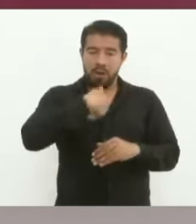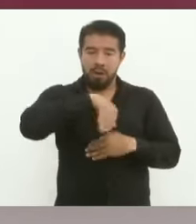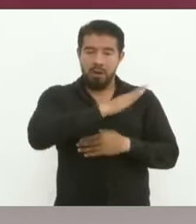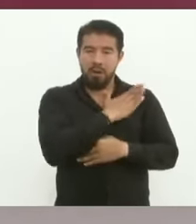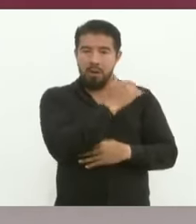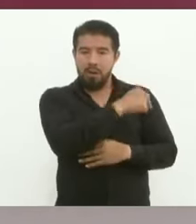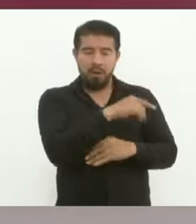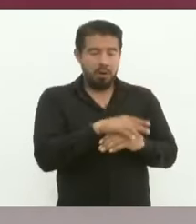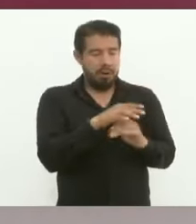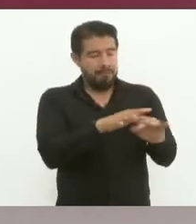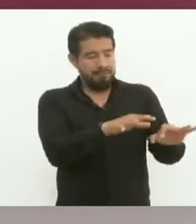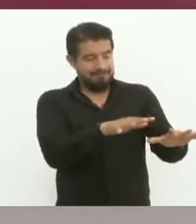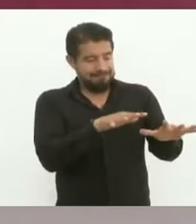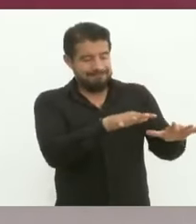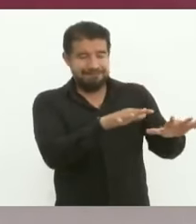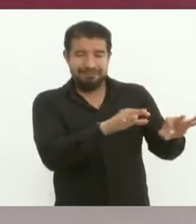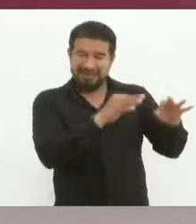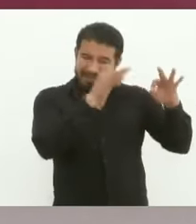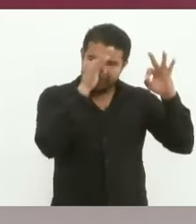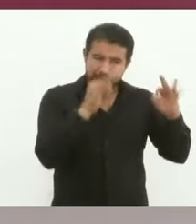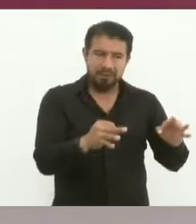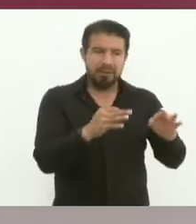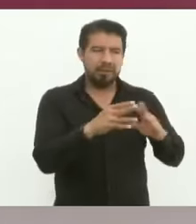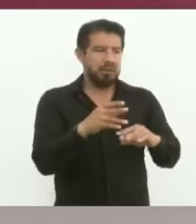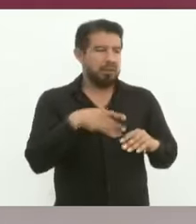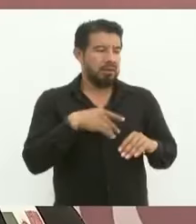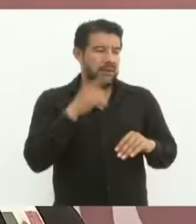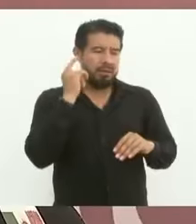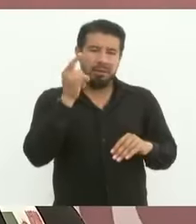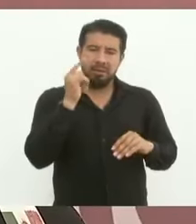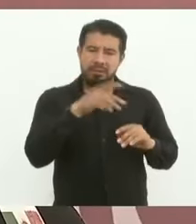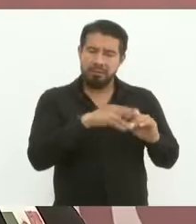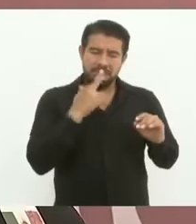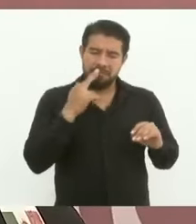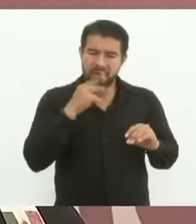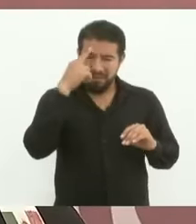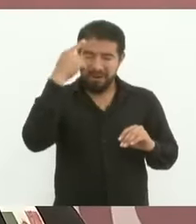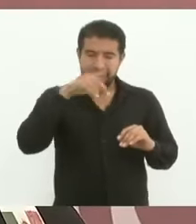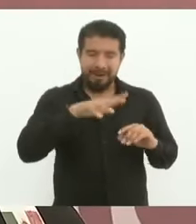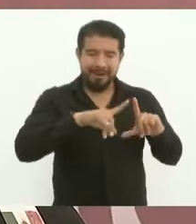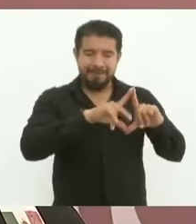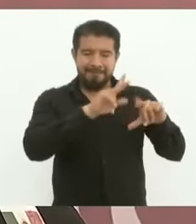es excepcional, lo mejor que podía pasarle a nuestro país.